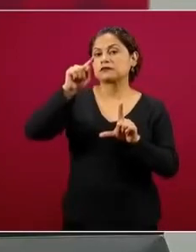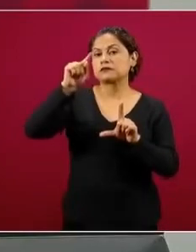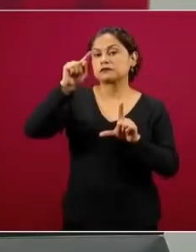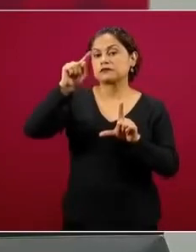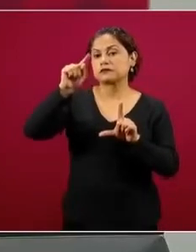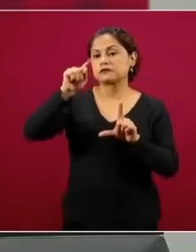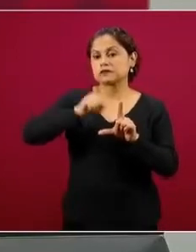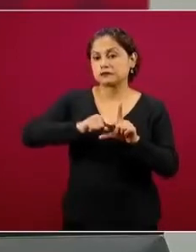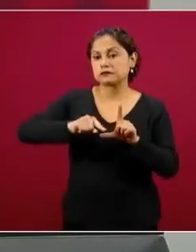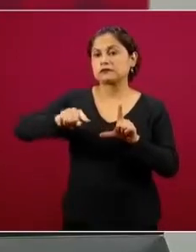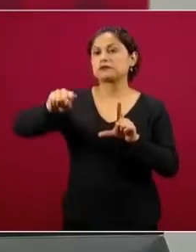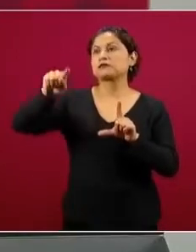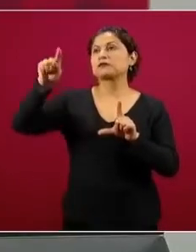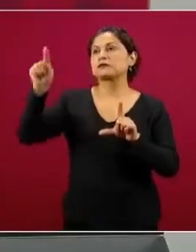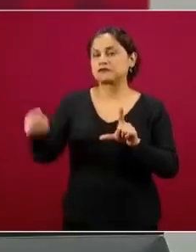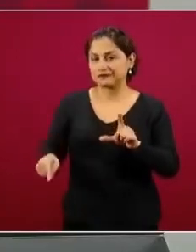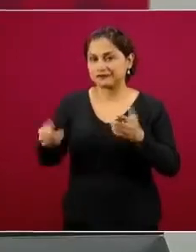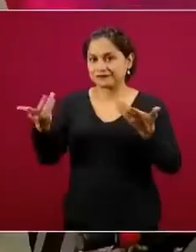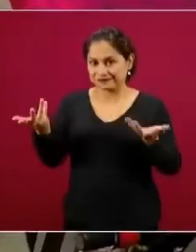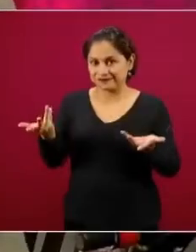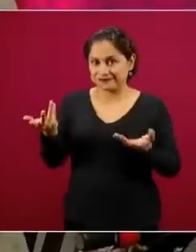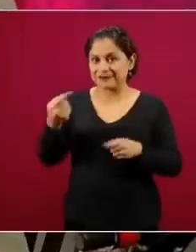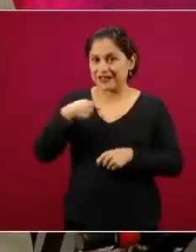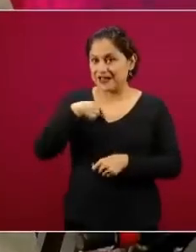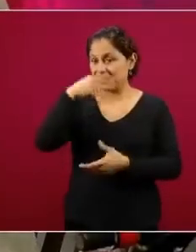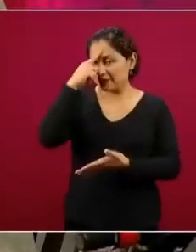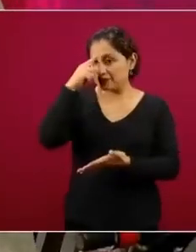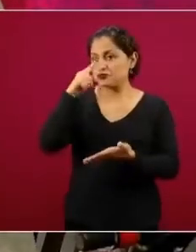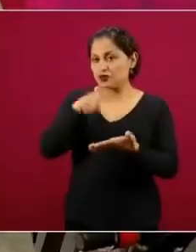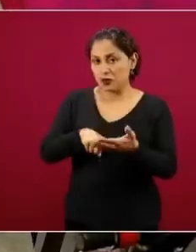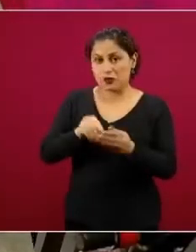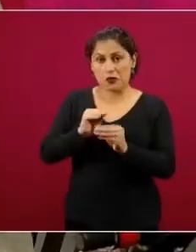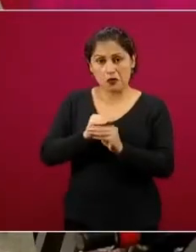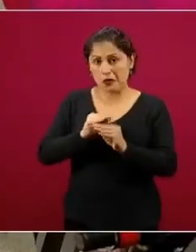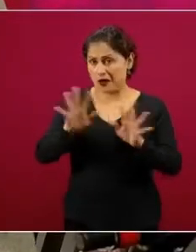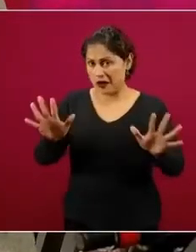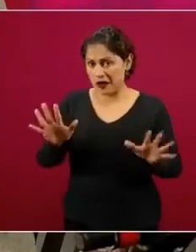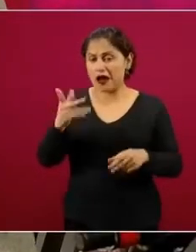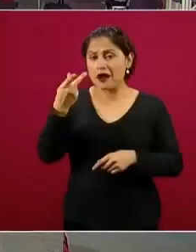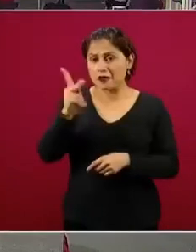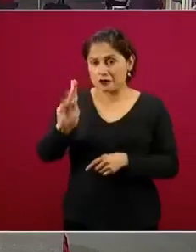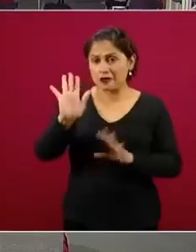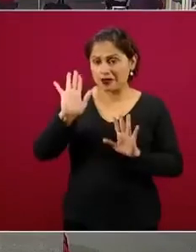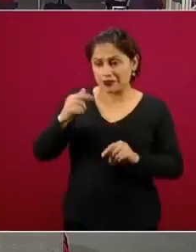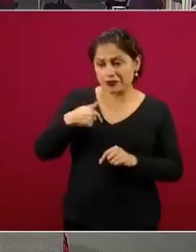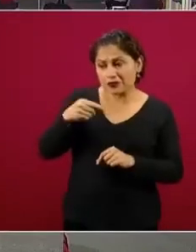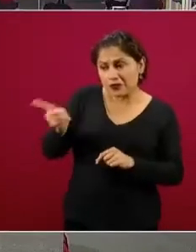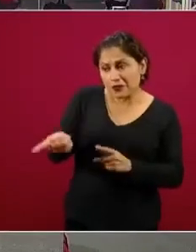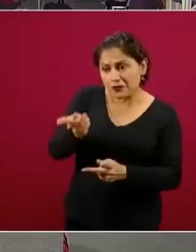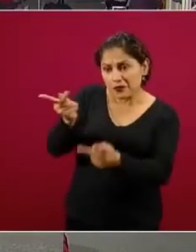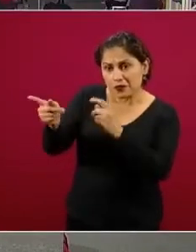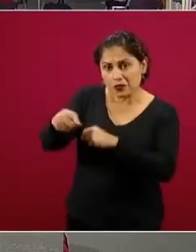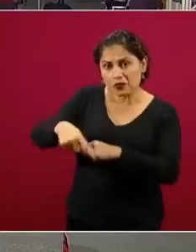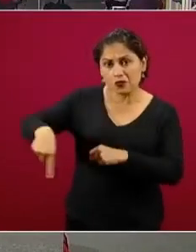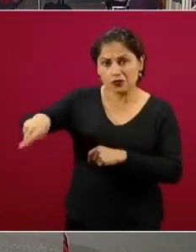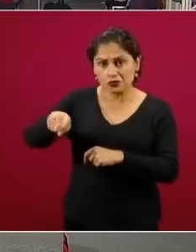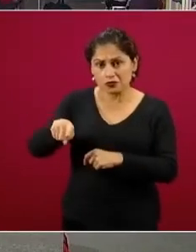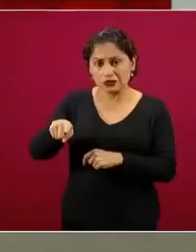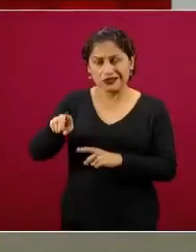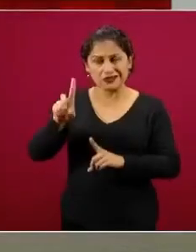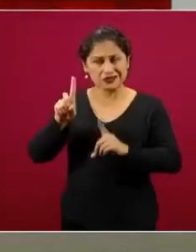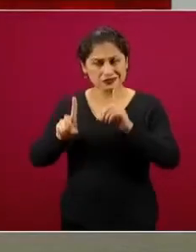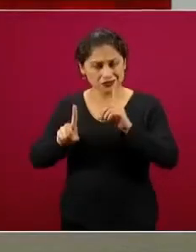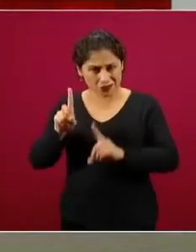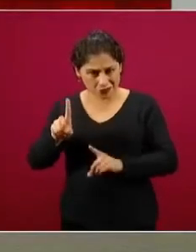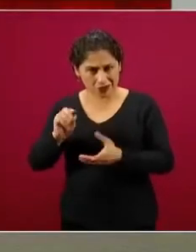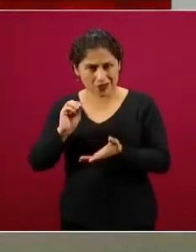A mí me parece que es bastante claro, pero yo les pido ayuda a ustedes como comunicadoras y comunicadores si creen que esta idea no ha quedado clara a pesar de